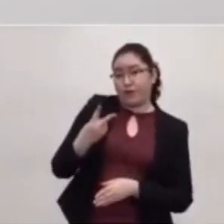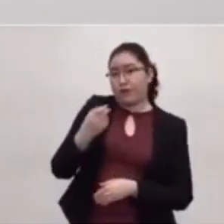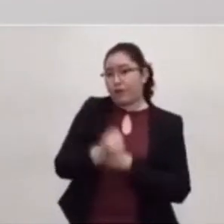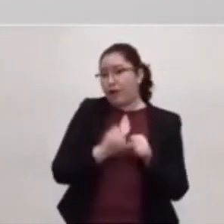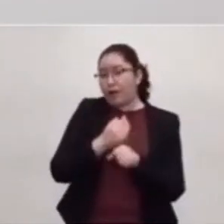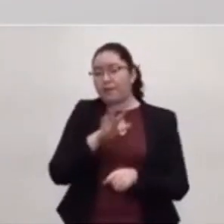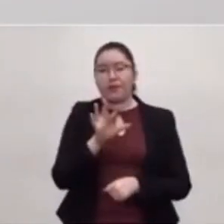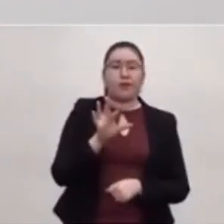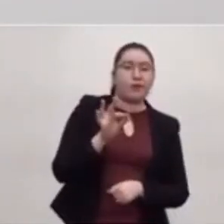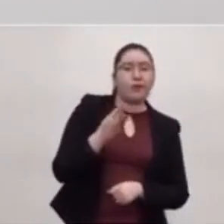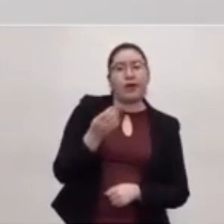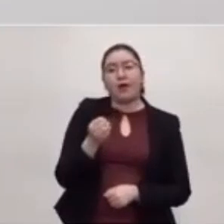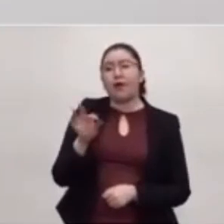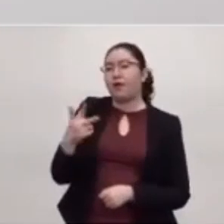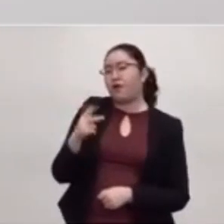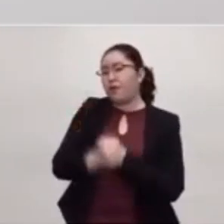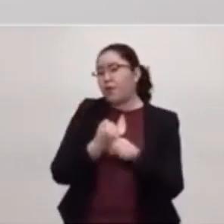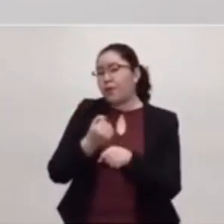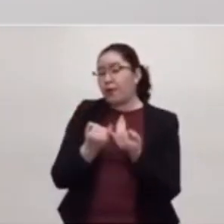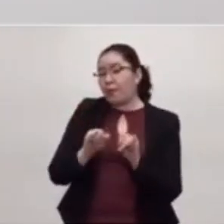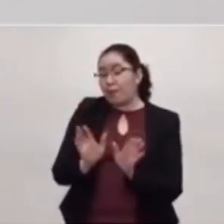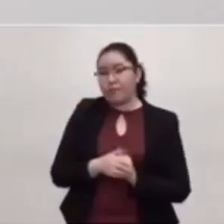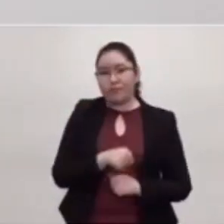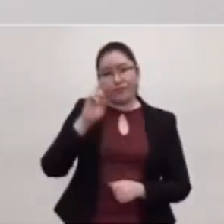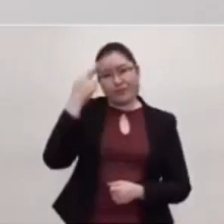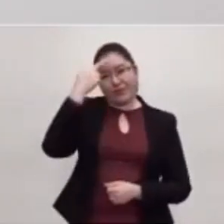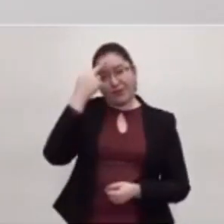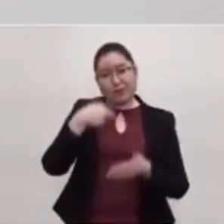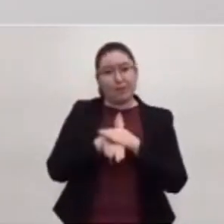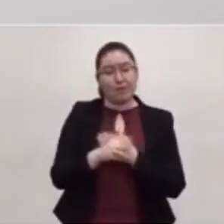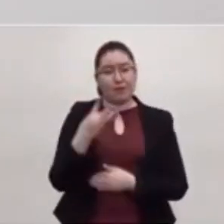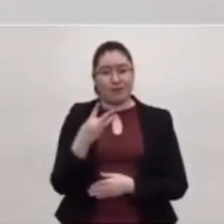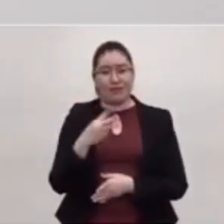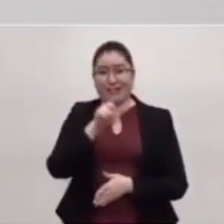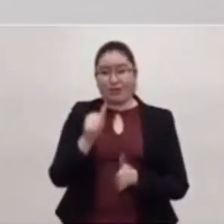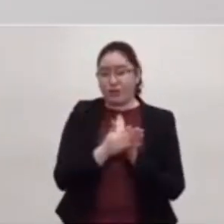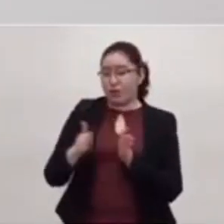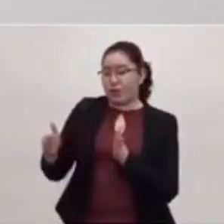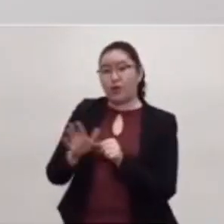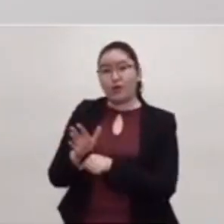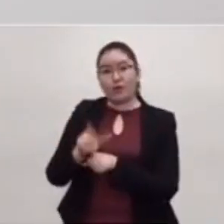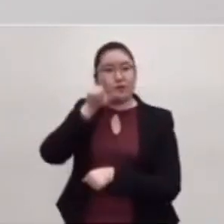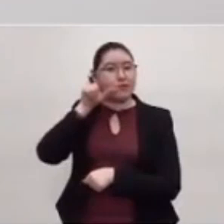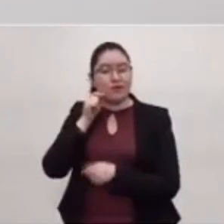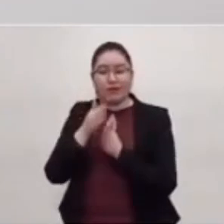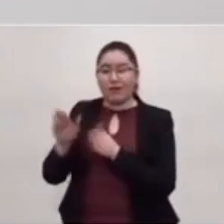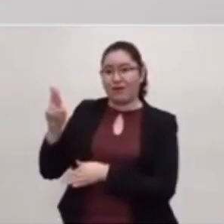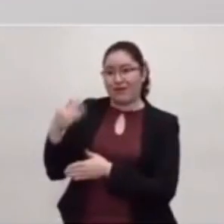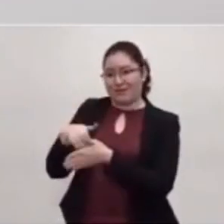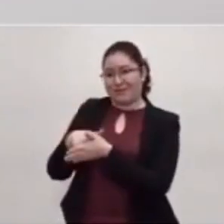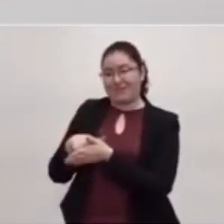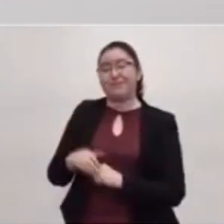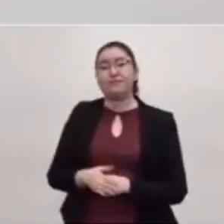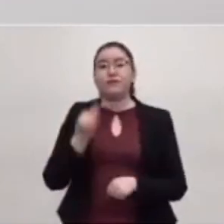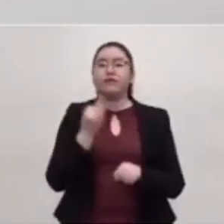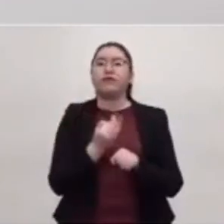pues sí 49, 48 años de que fueron inauguradas. La línea 3, si ustedes recuerdan, después se inauguró la siguiente parte, que fue de Zapata a Ciudad Universitaria. ¿Cuál es el objetivo de